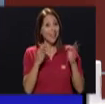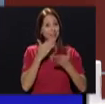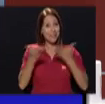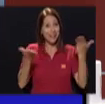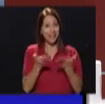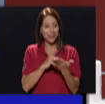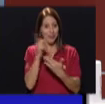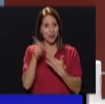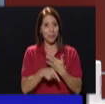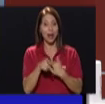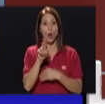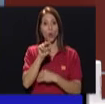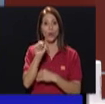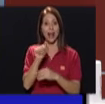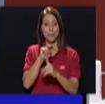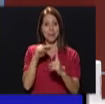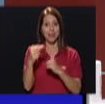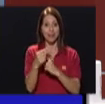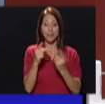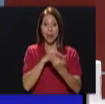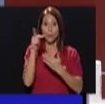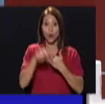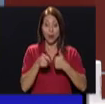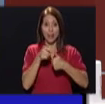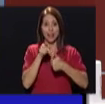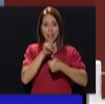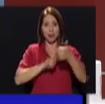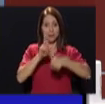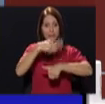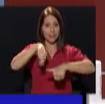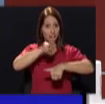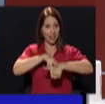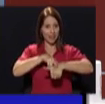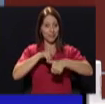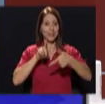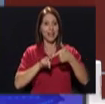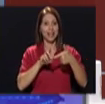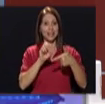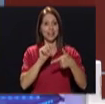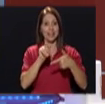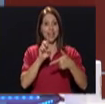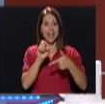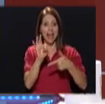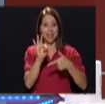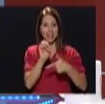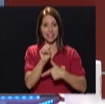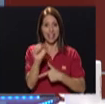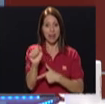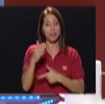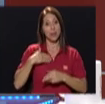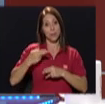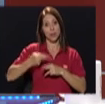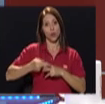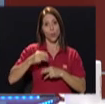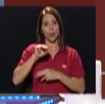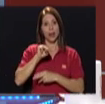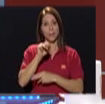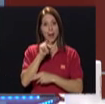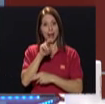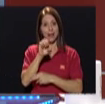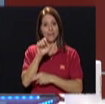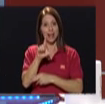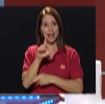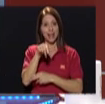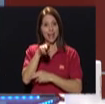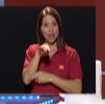Hola, ¿qué tal? Bienvenidos a una edición más de Una Mirada, el programa de la Universidad Nacional y el CINART S.A. Mi nombre es